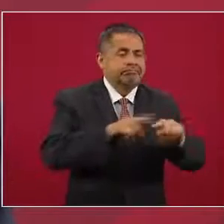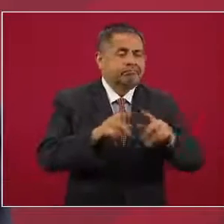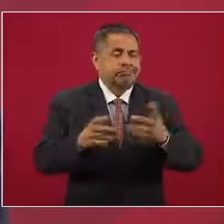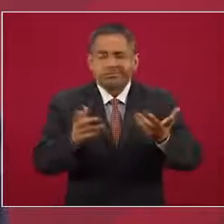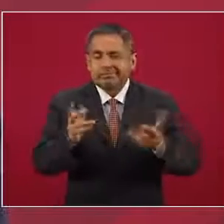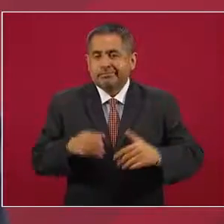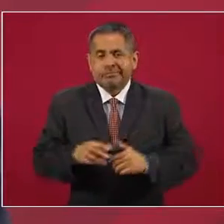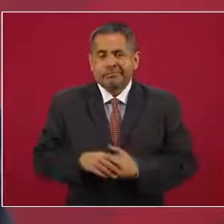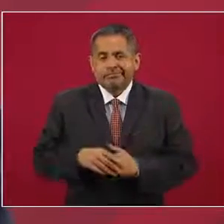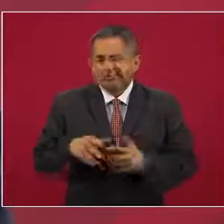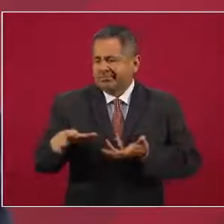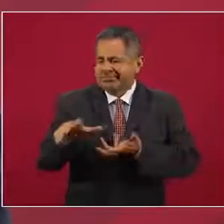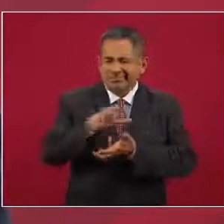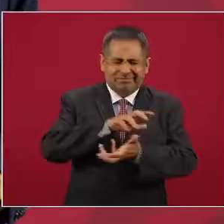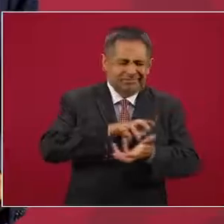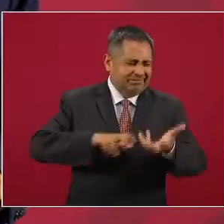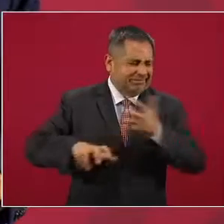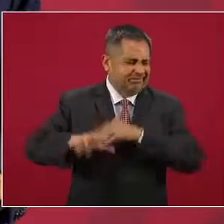Un desorden